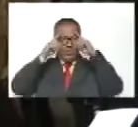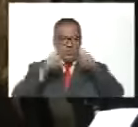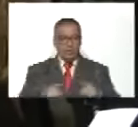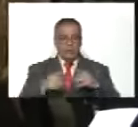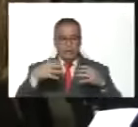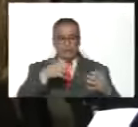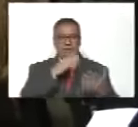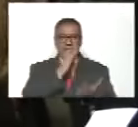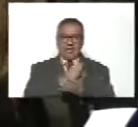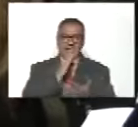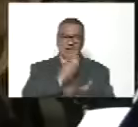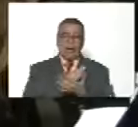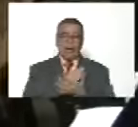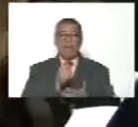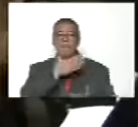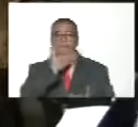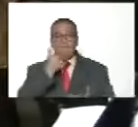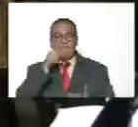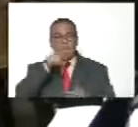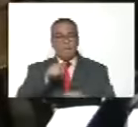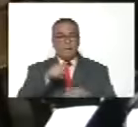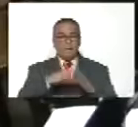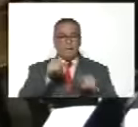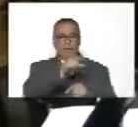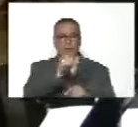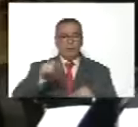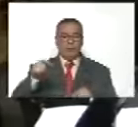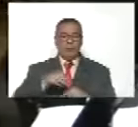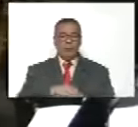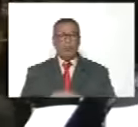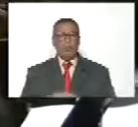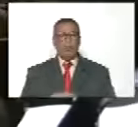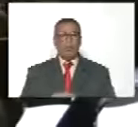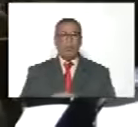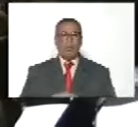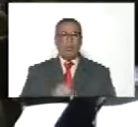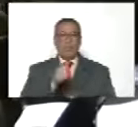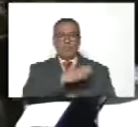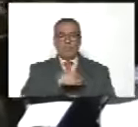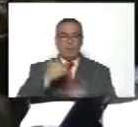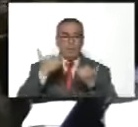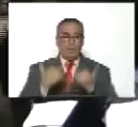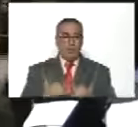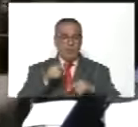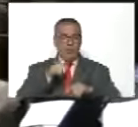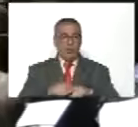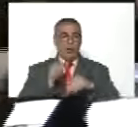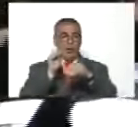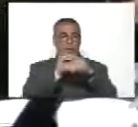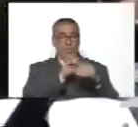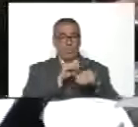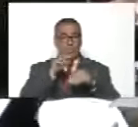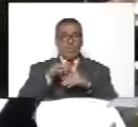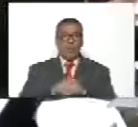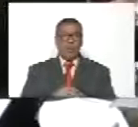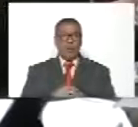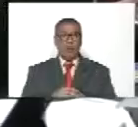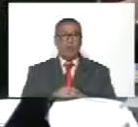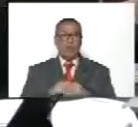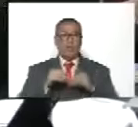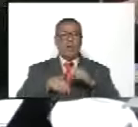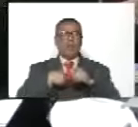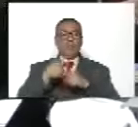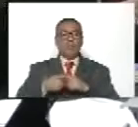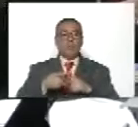se debate siempre por mejorar a la gente. Entonces queremos ahora, compañeros, convocarlas y convocarlos para